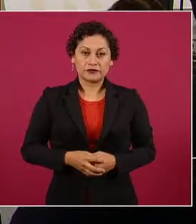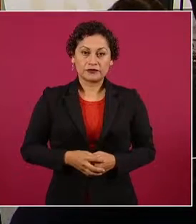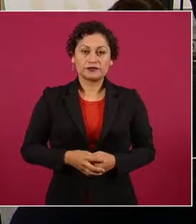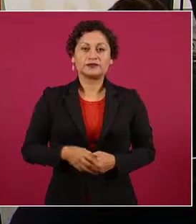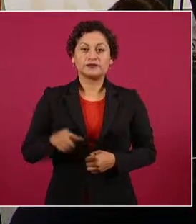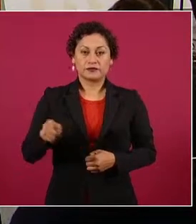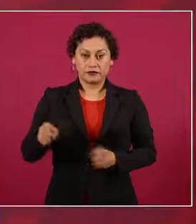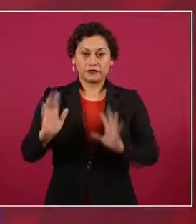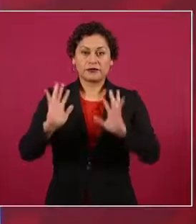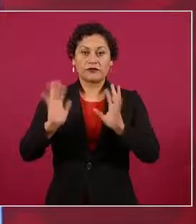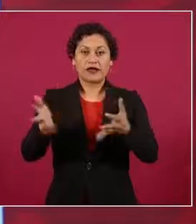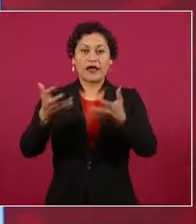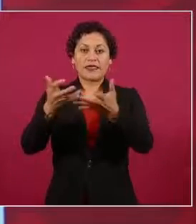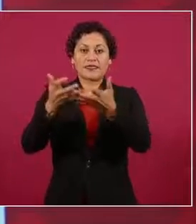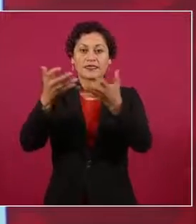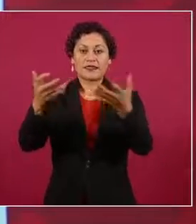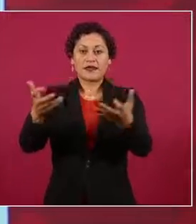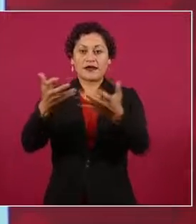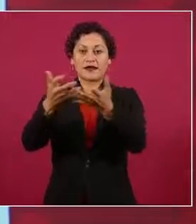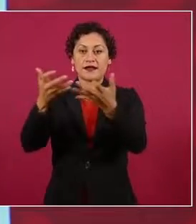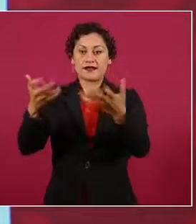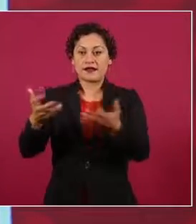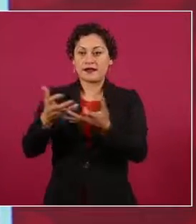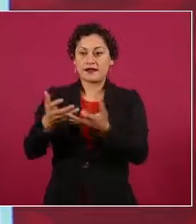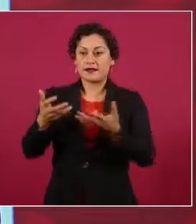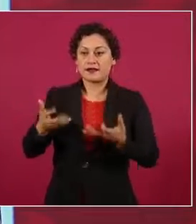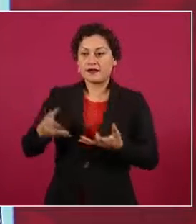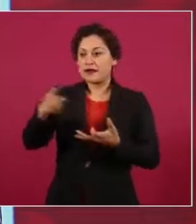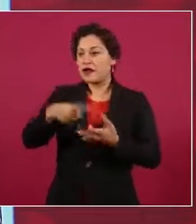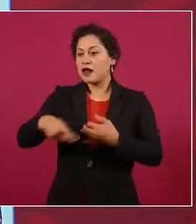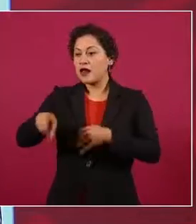liberando terrenos para los drenes